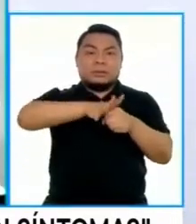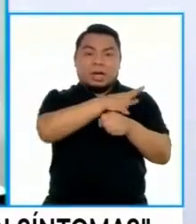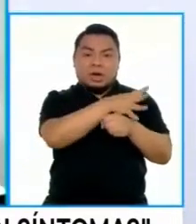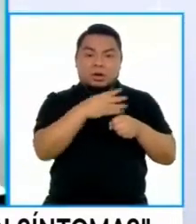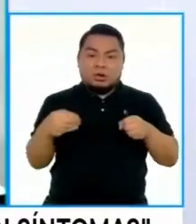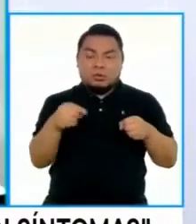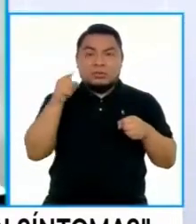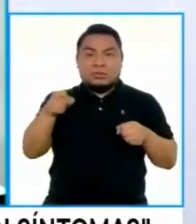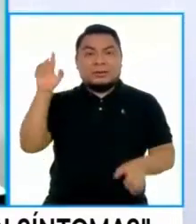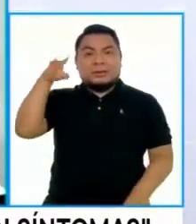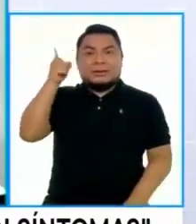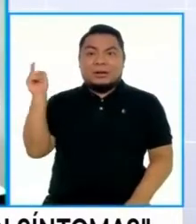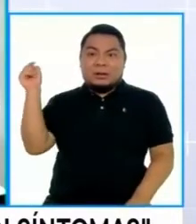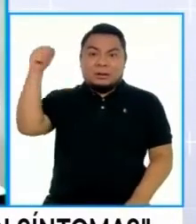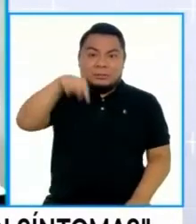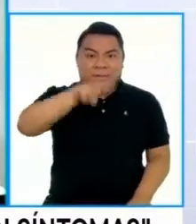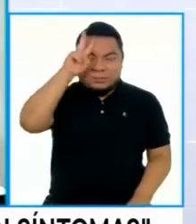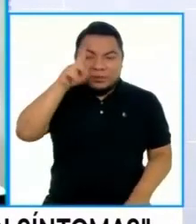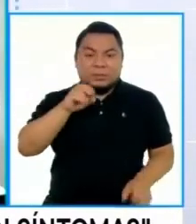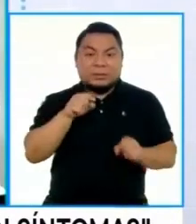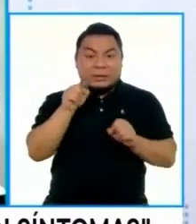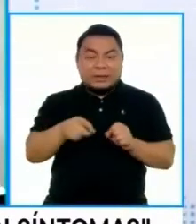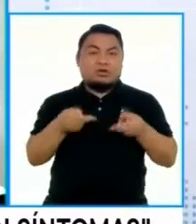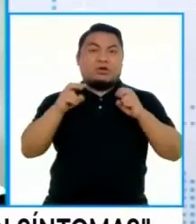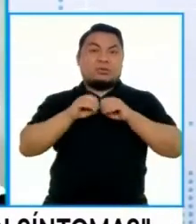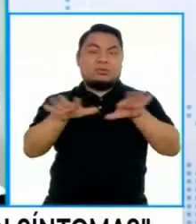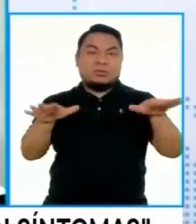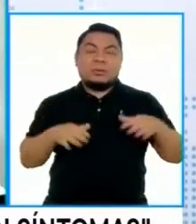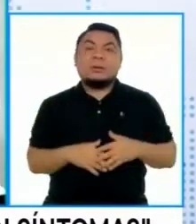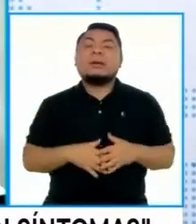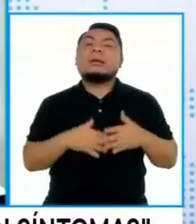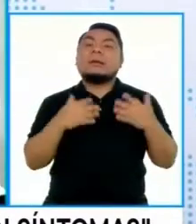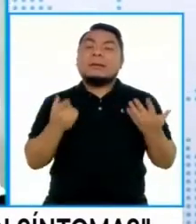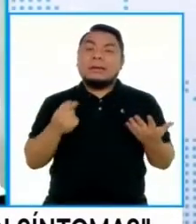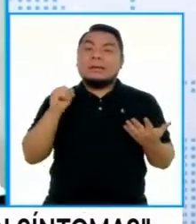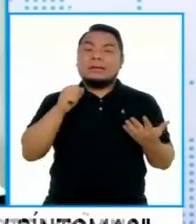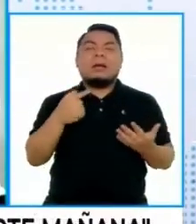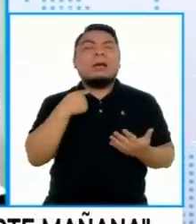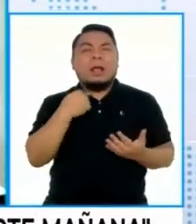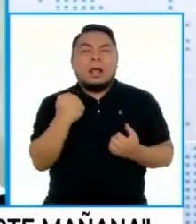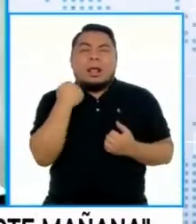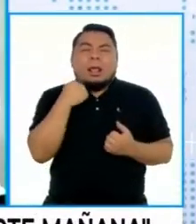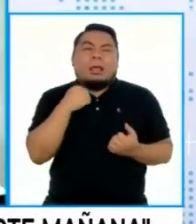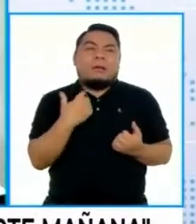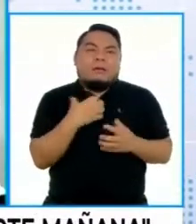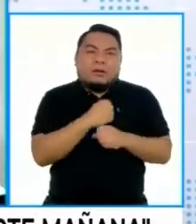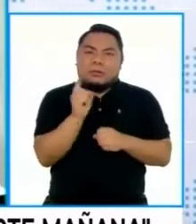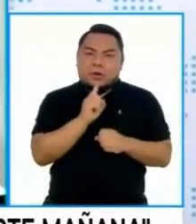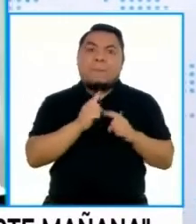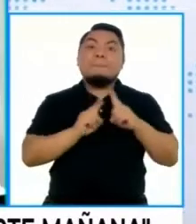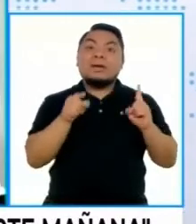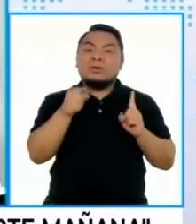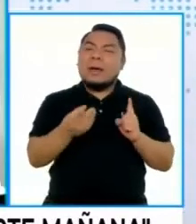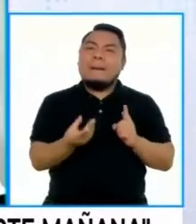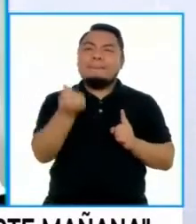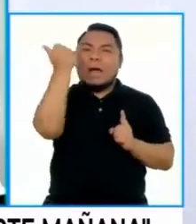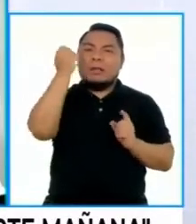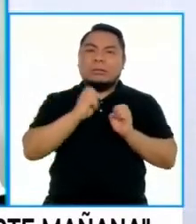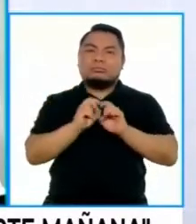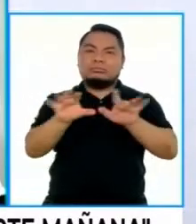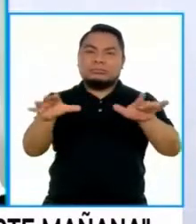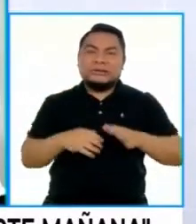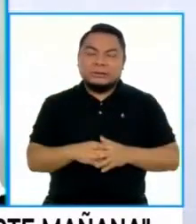la nueva variante del coronavirus, que lo que se sabe hasta ahora no es necesariamente más mortal, pero sí probablemente, muy probablemente más contagiosa. ¿Se va a